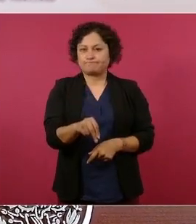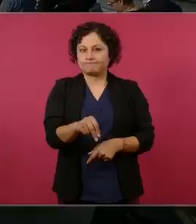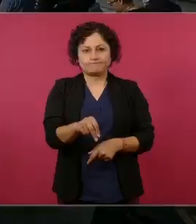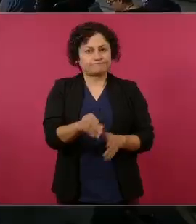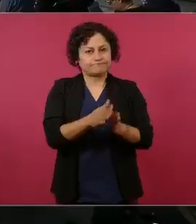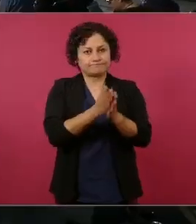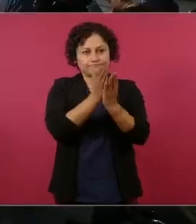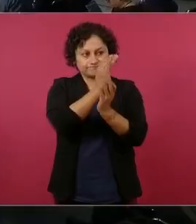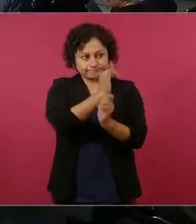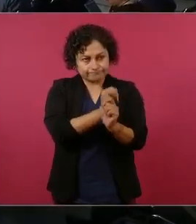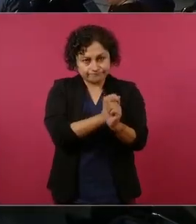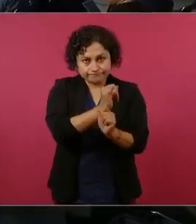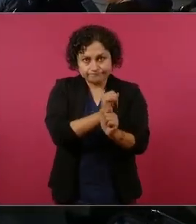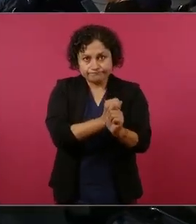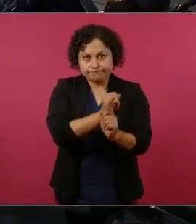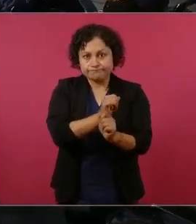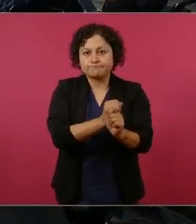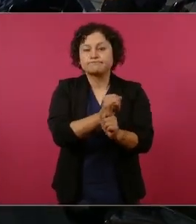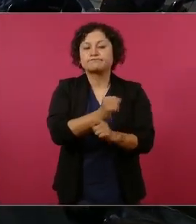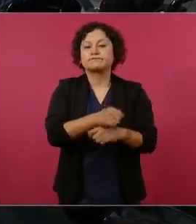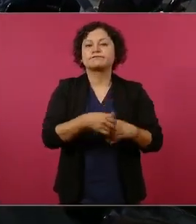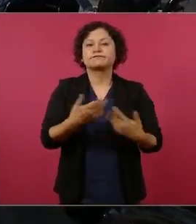Lo de la llamada